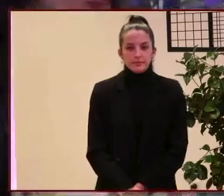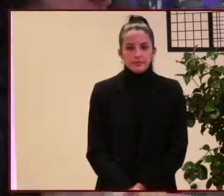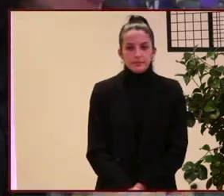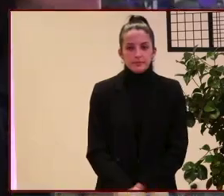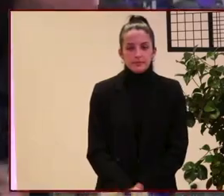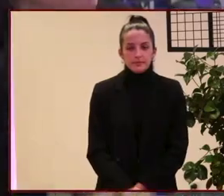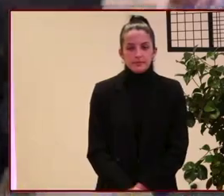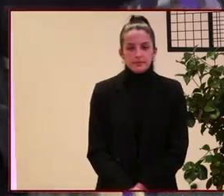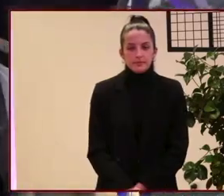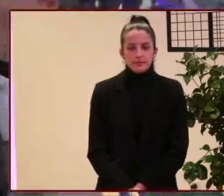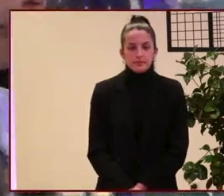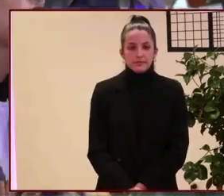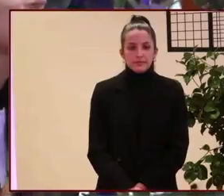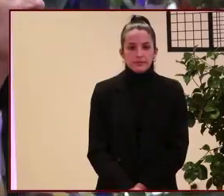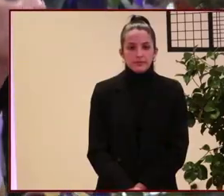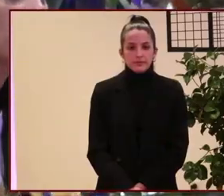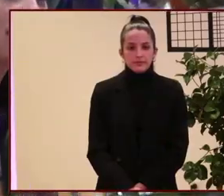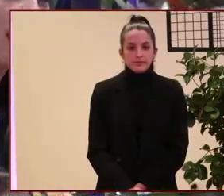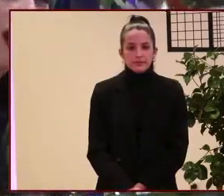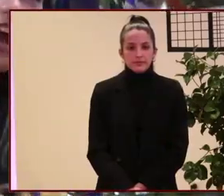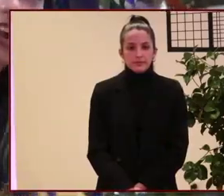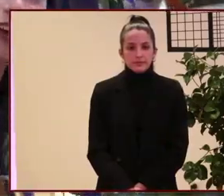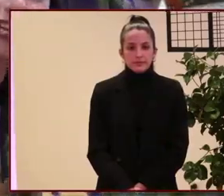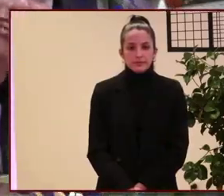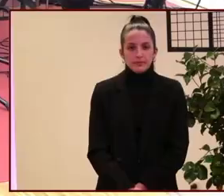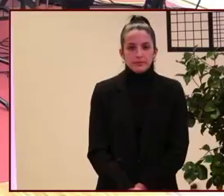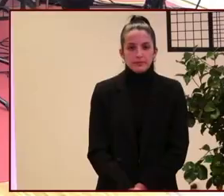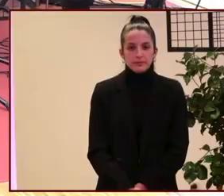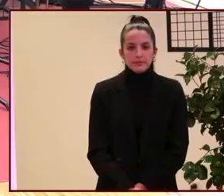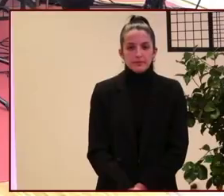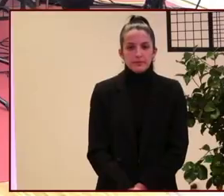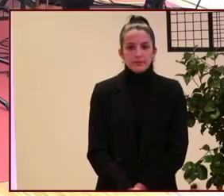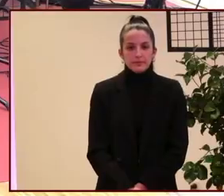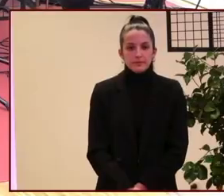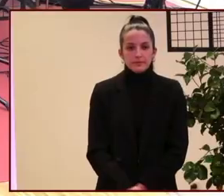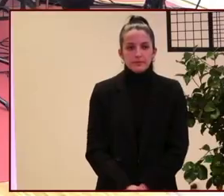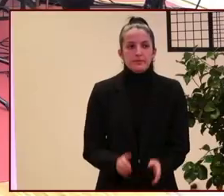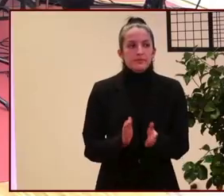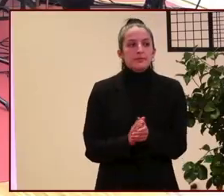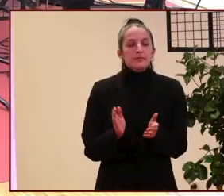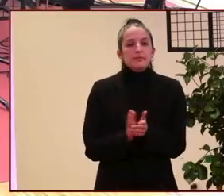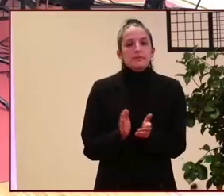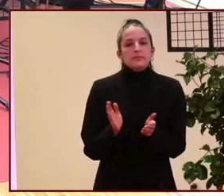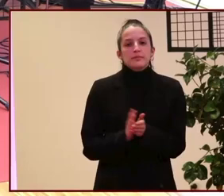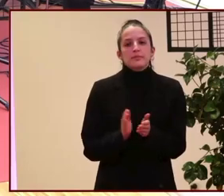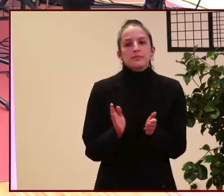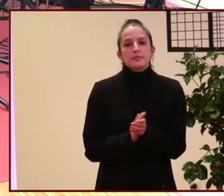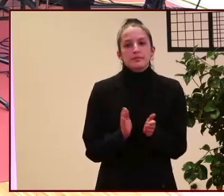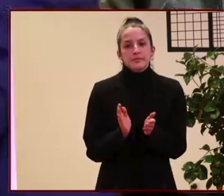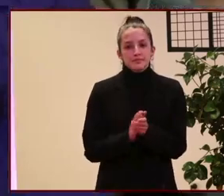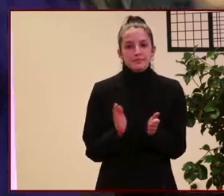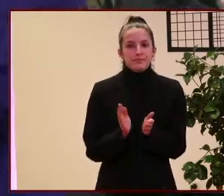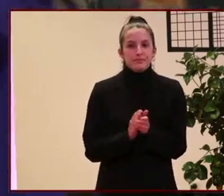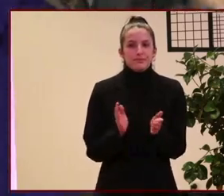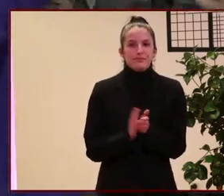y hasta ya la carolina tengo lara son pintadas